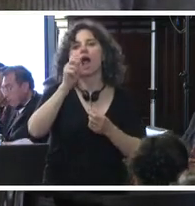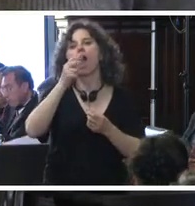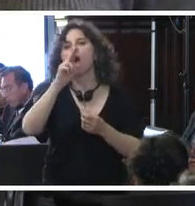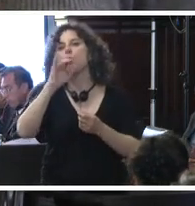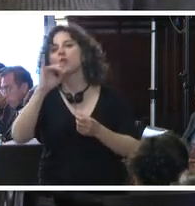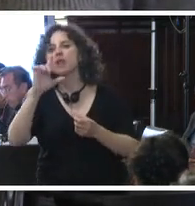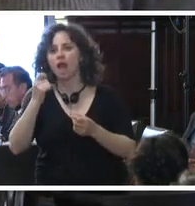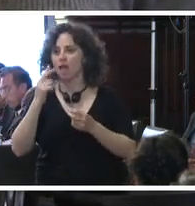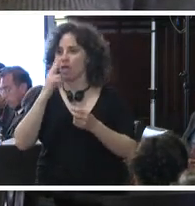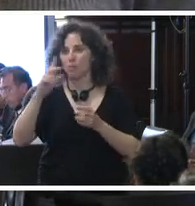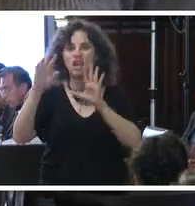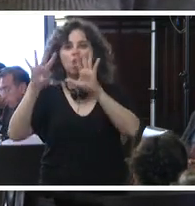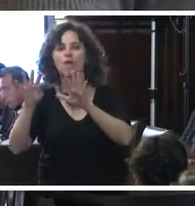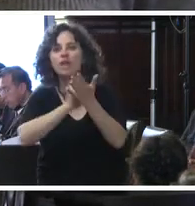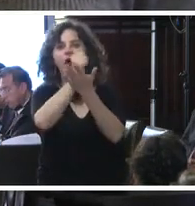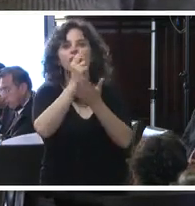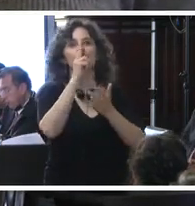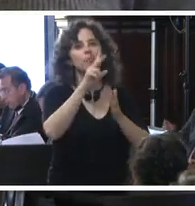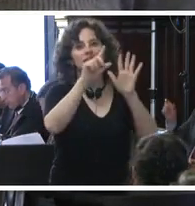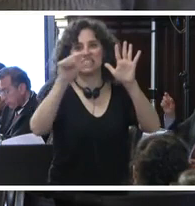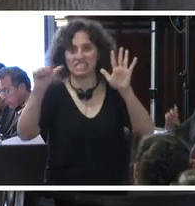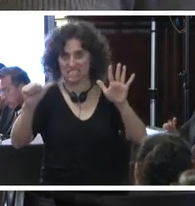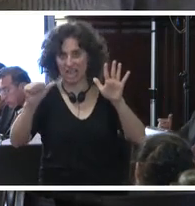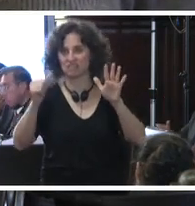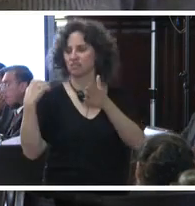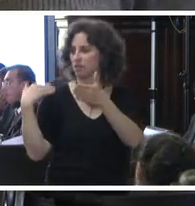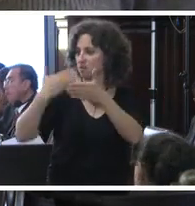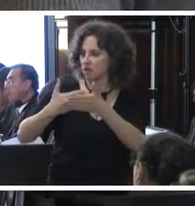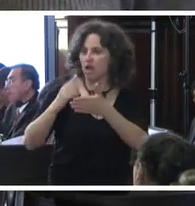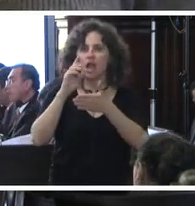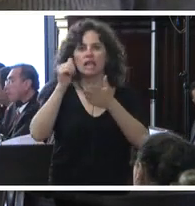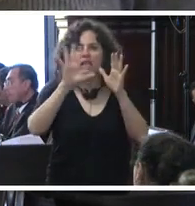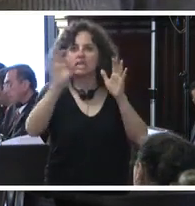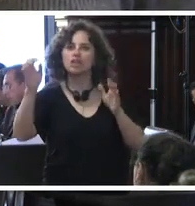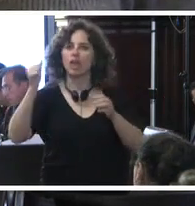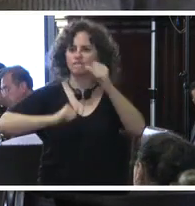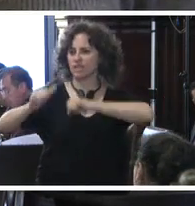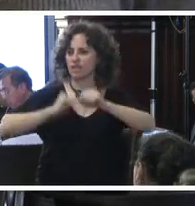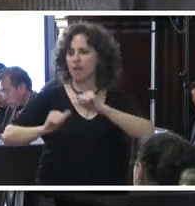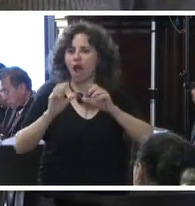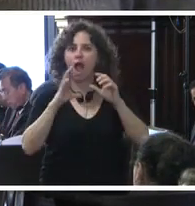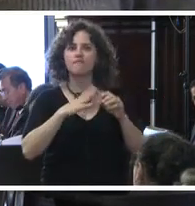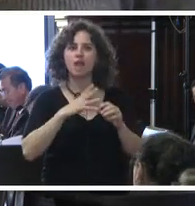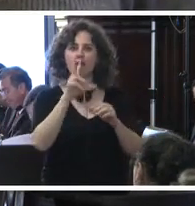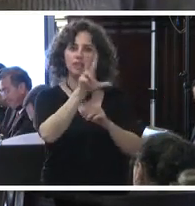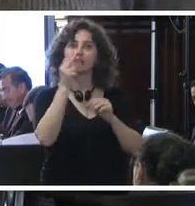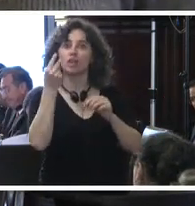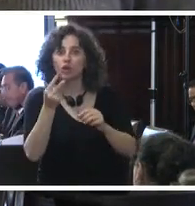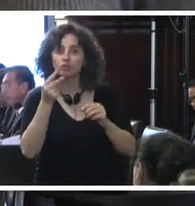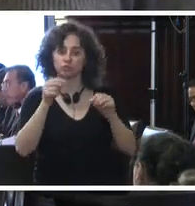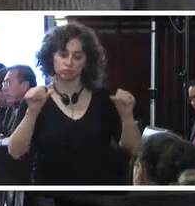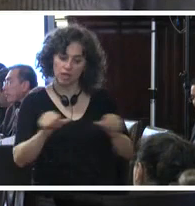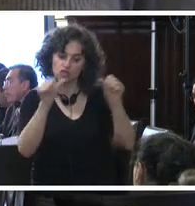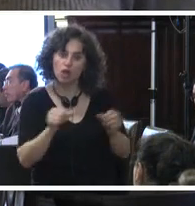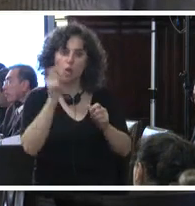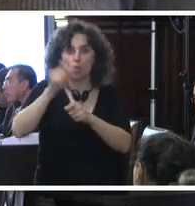y el 2016. Entre las víctimas de los 500 casos, analizamos 32 archivos judiciales